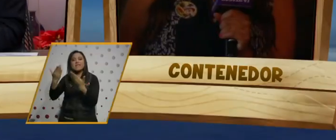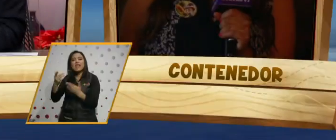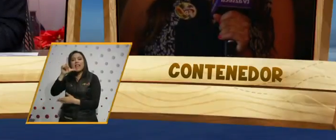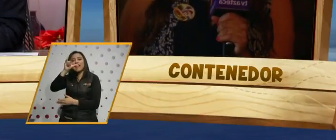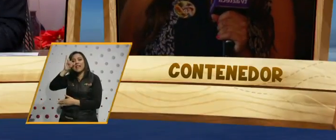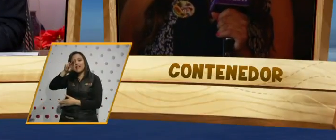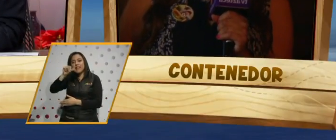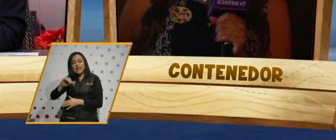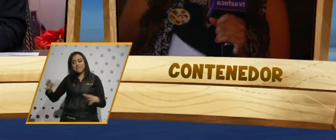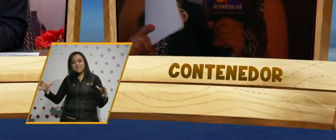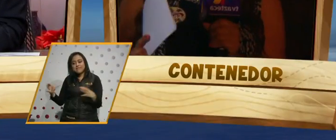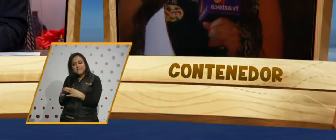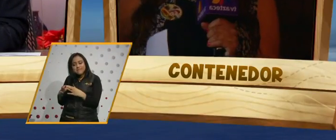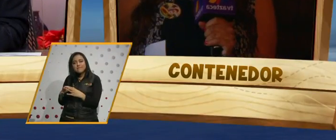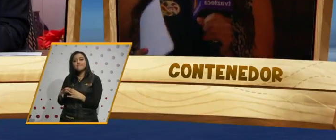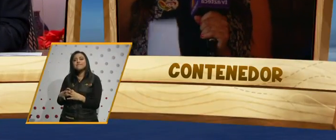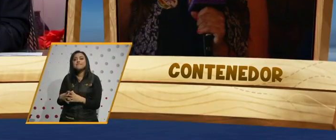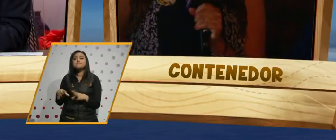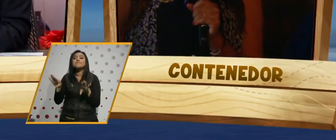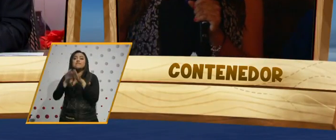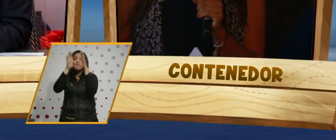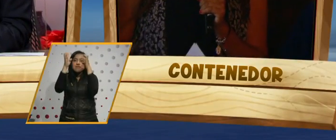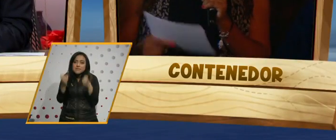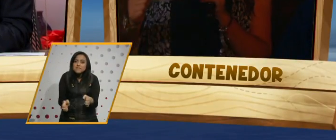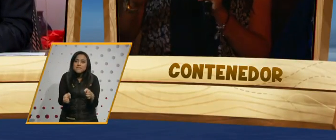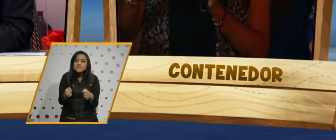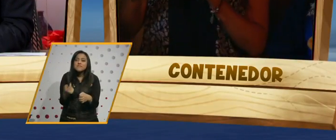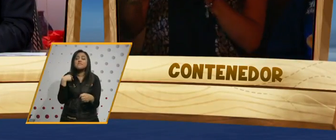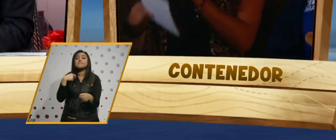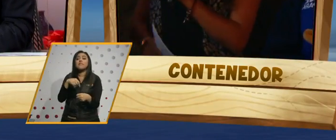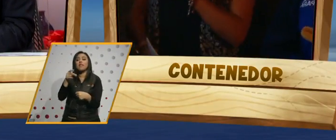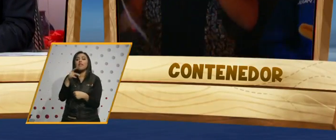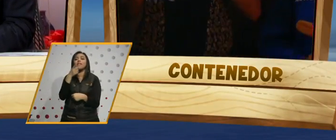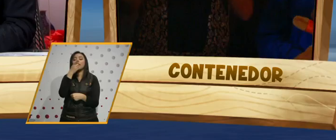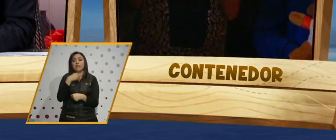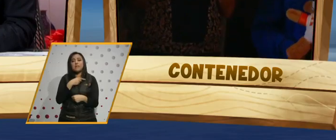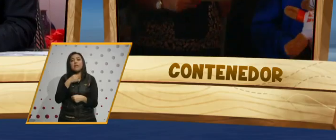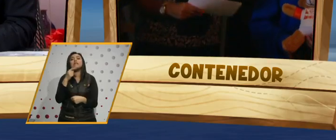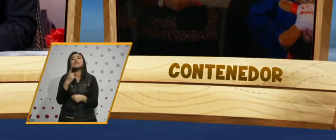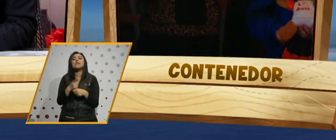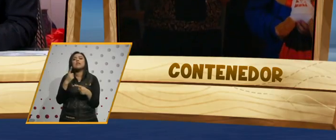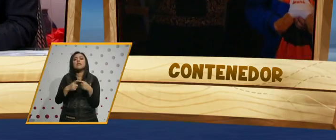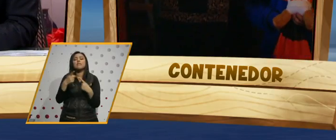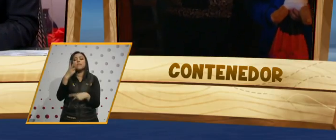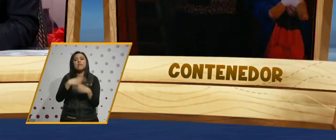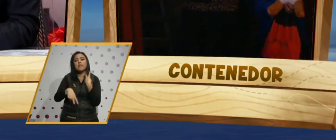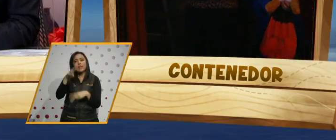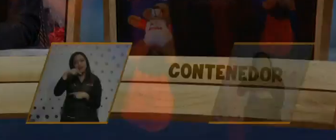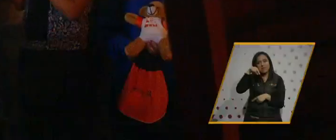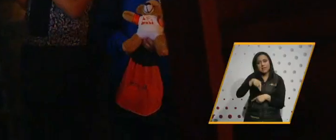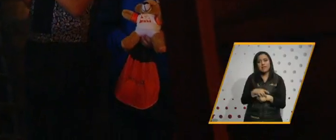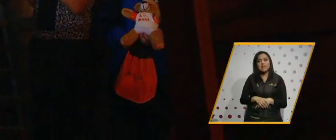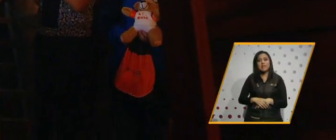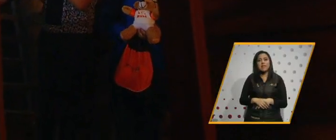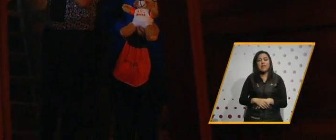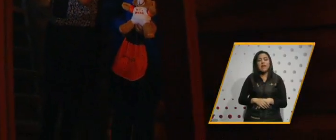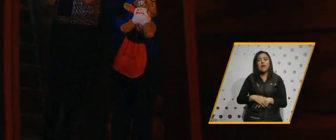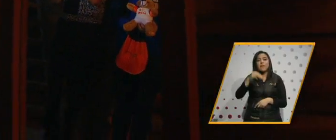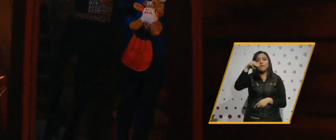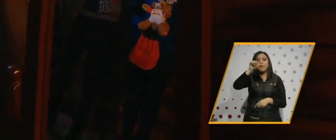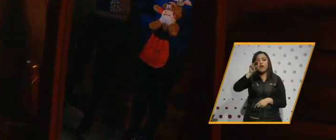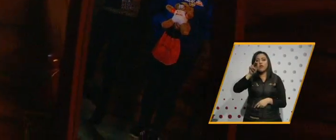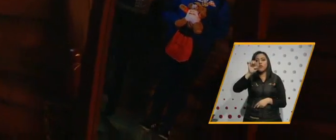señor Garralda. Quienes también se suman por primera ocasión es Sky Zona, que les doy la más cordial bienvenida, a Manuel Soberón, director